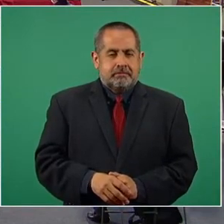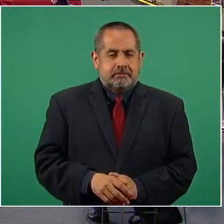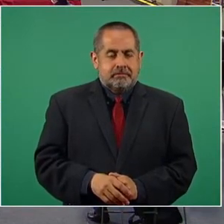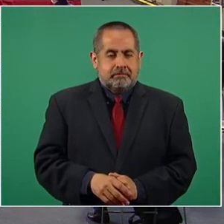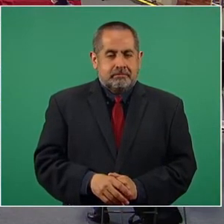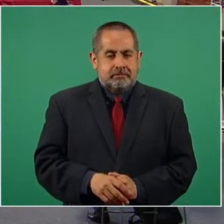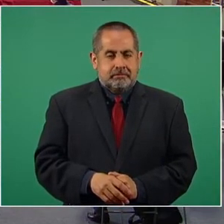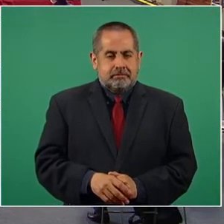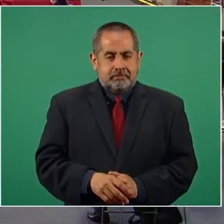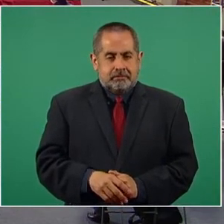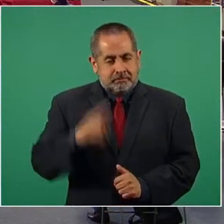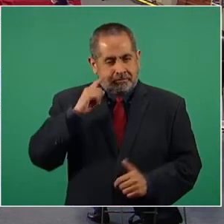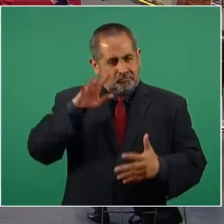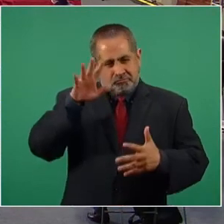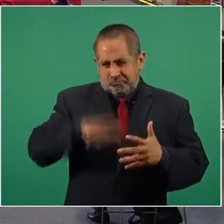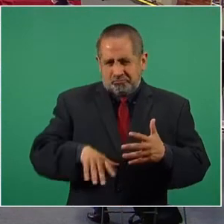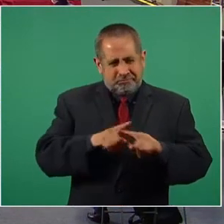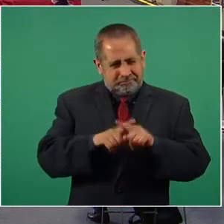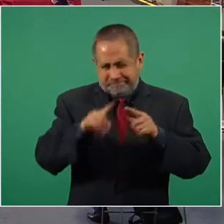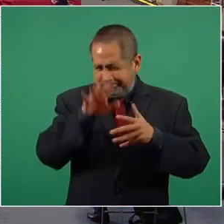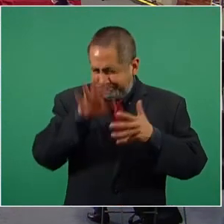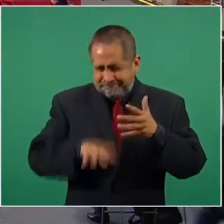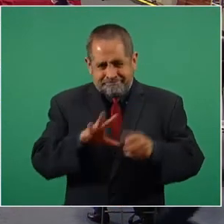todo el periódico.